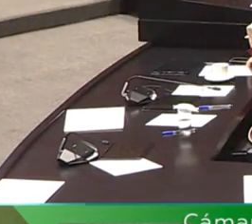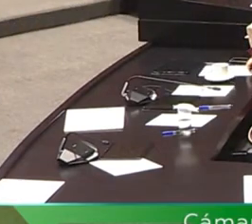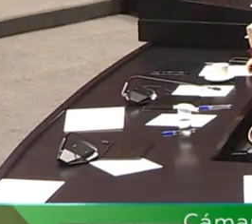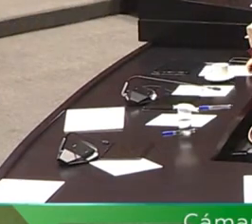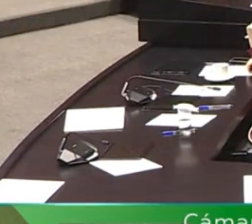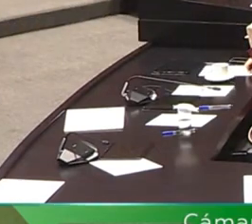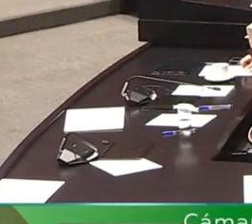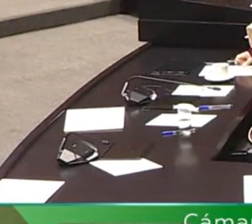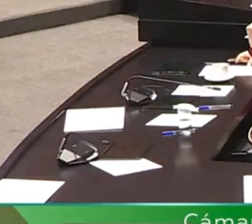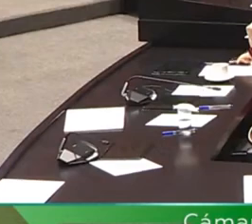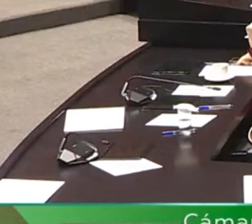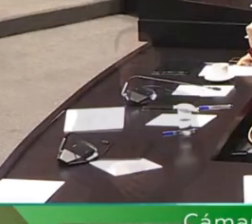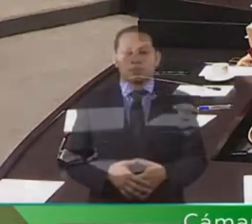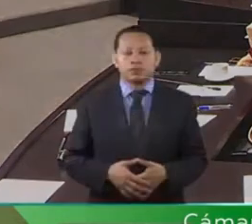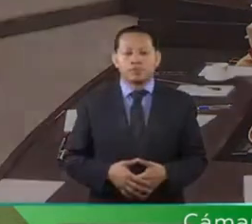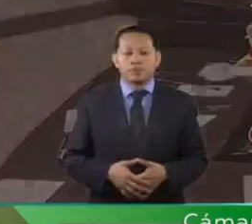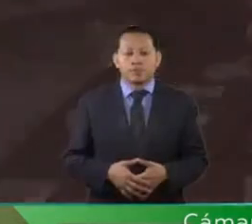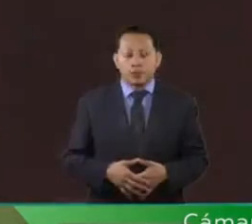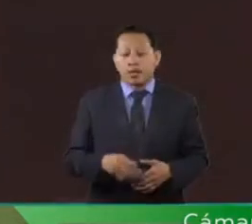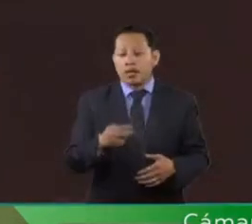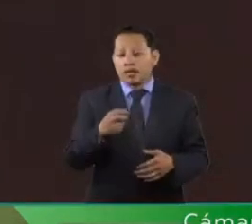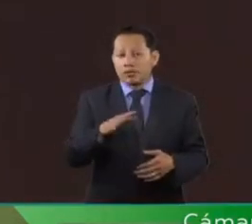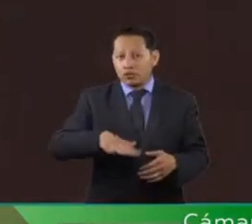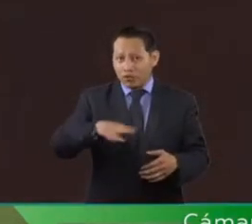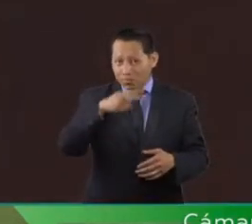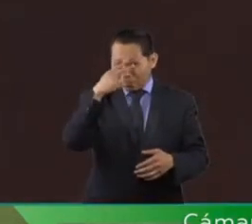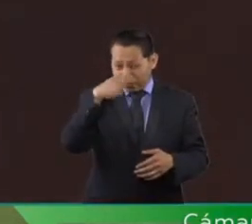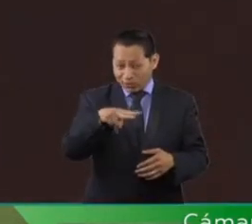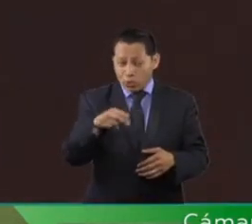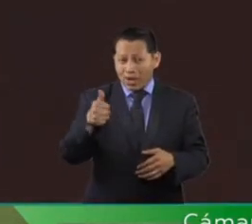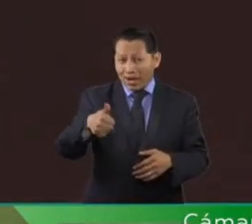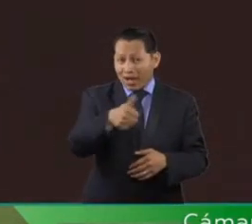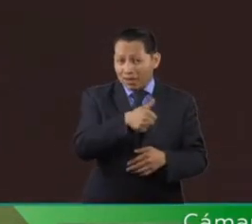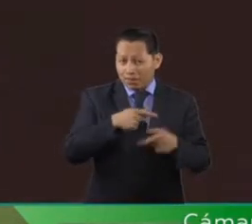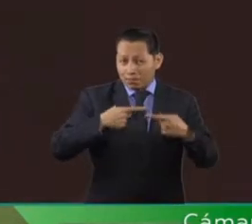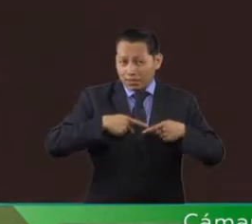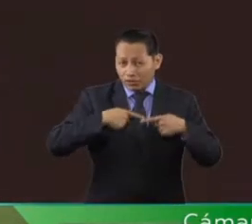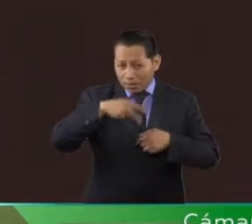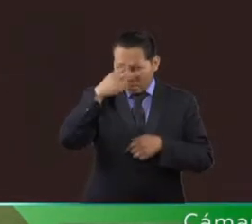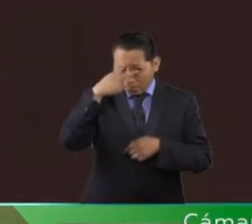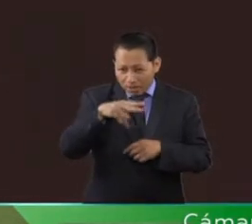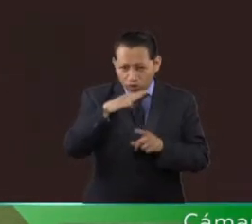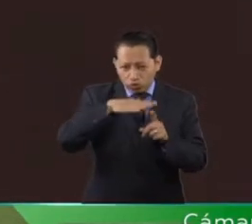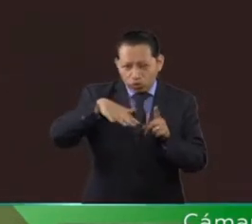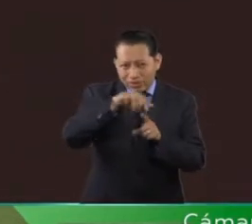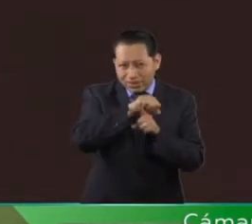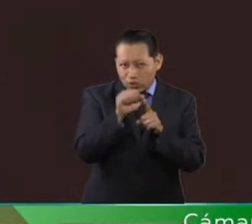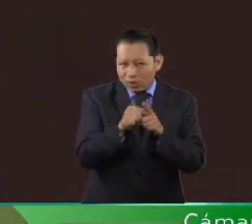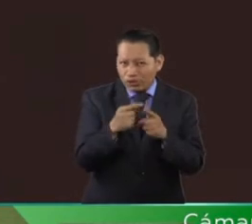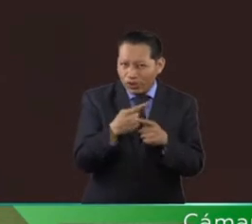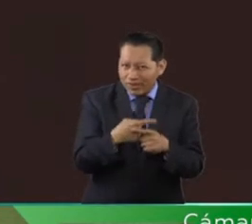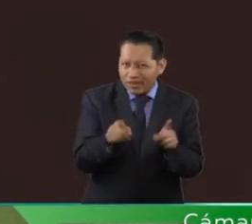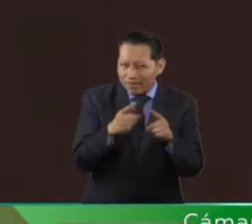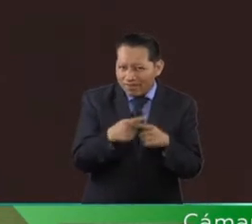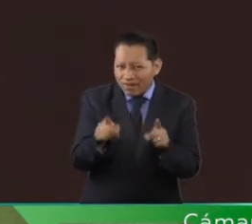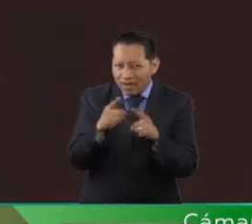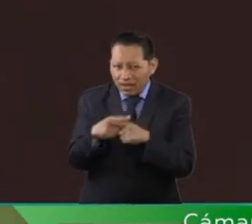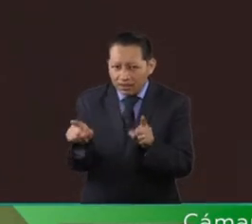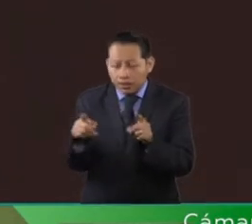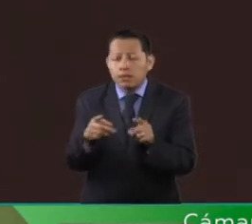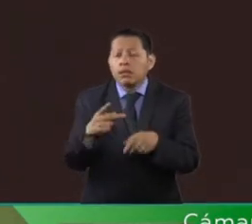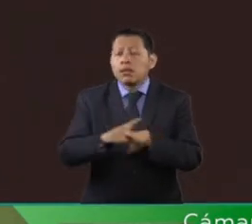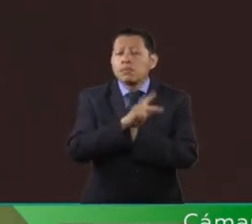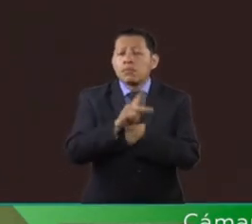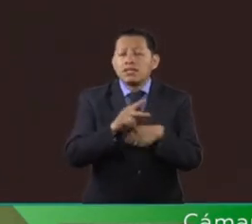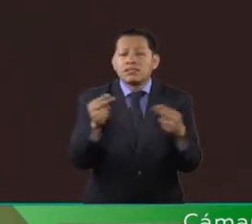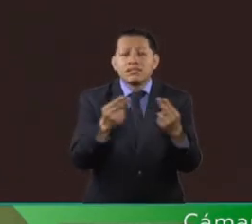los abusos y contrastes, donde cada mexicano vive una realidad distinta. Somos un país que necesita urgentemente